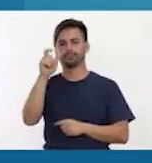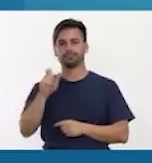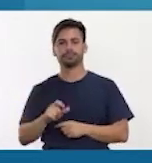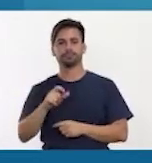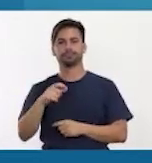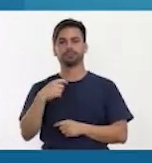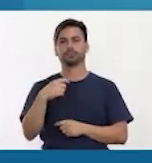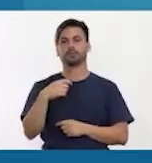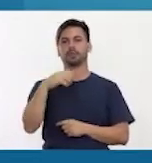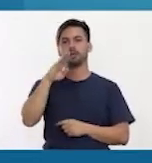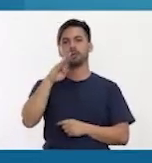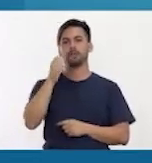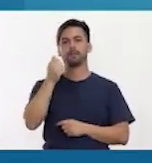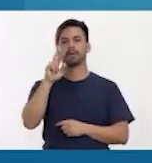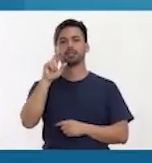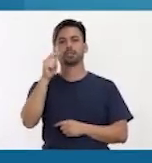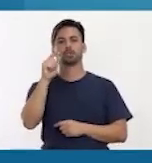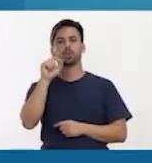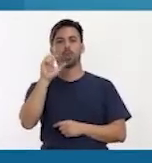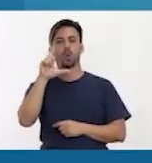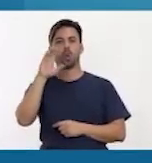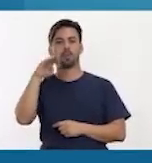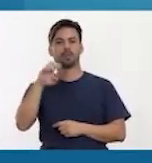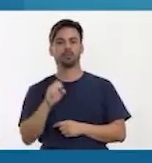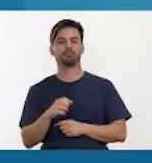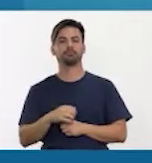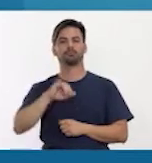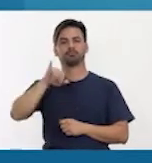Mazó, Juan Gualberto Gómez,